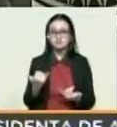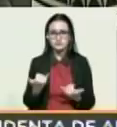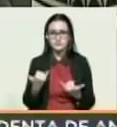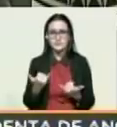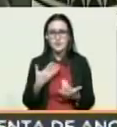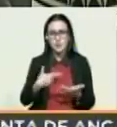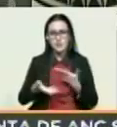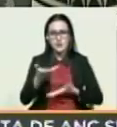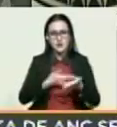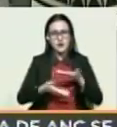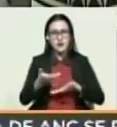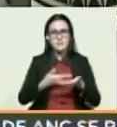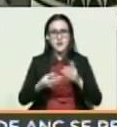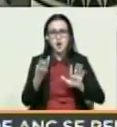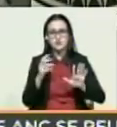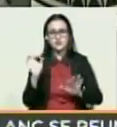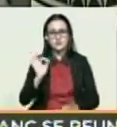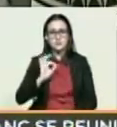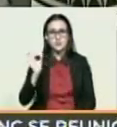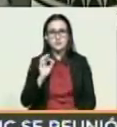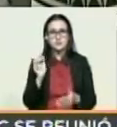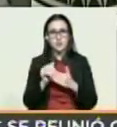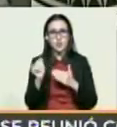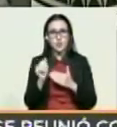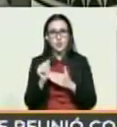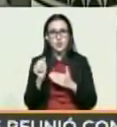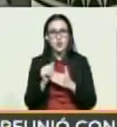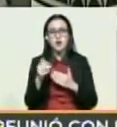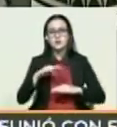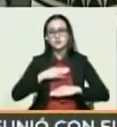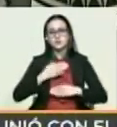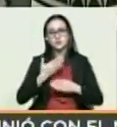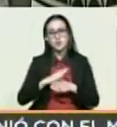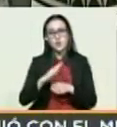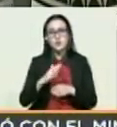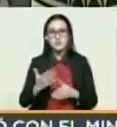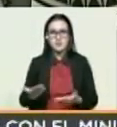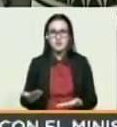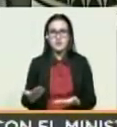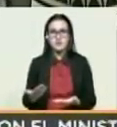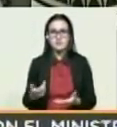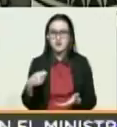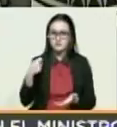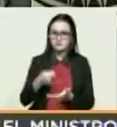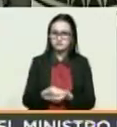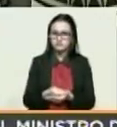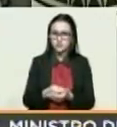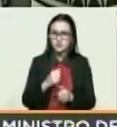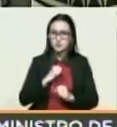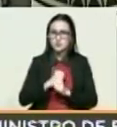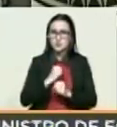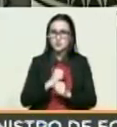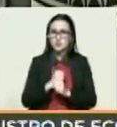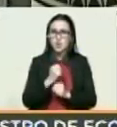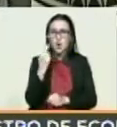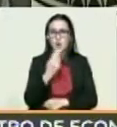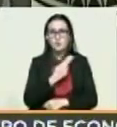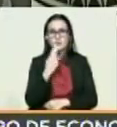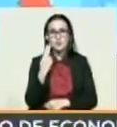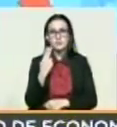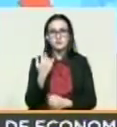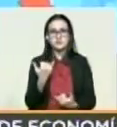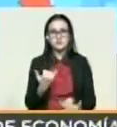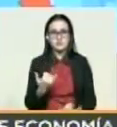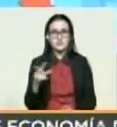cambiar el 80% de las divisas que le quedan disponibles para cancelar la operatividad de sus compromisos dentro de la